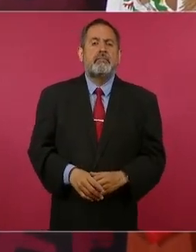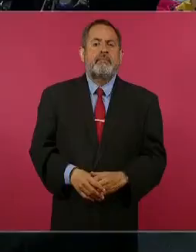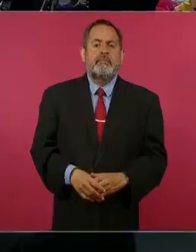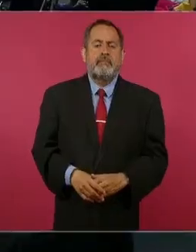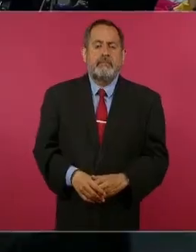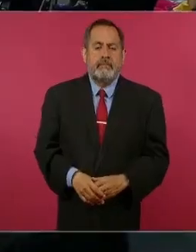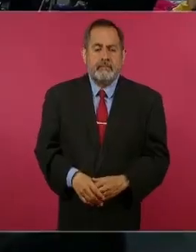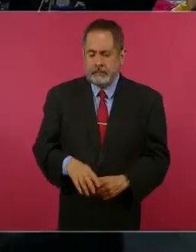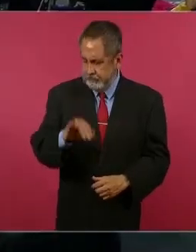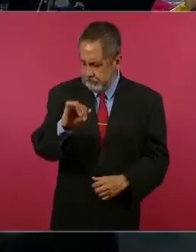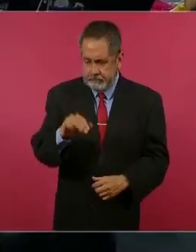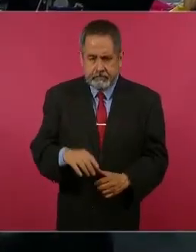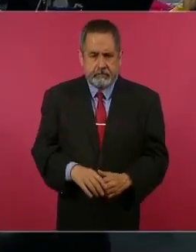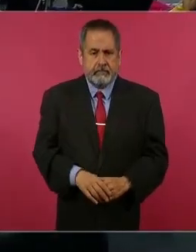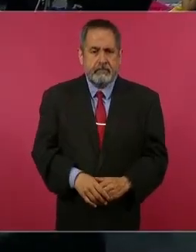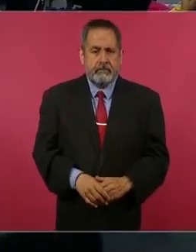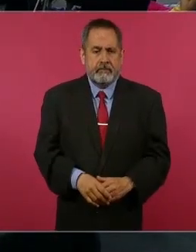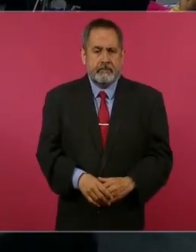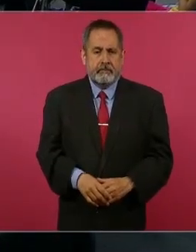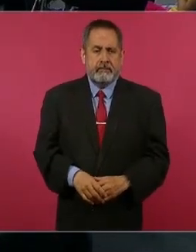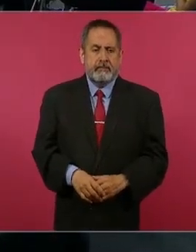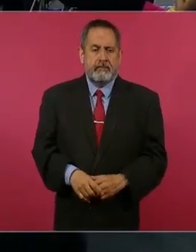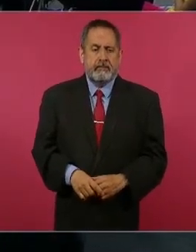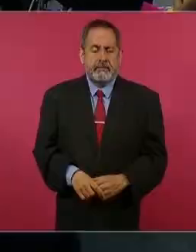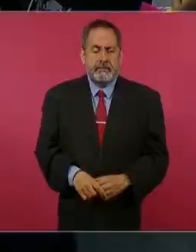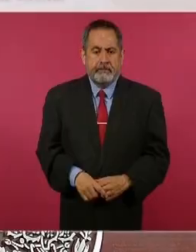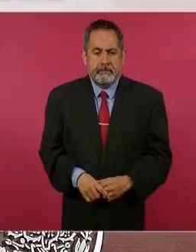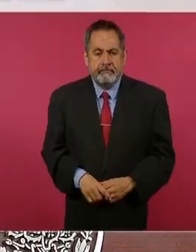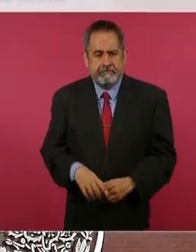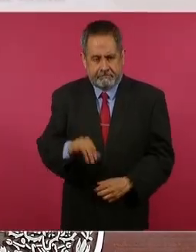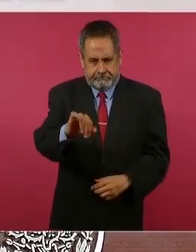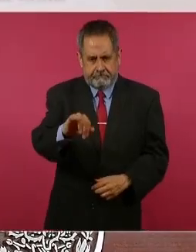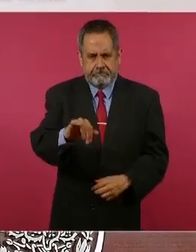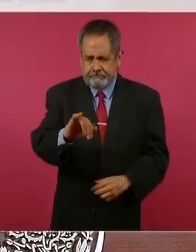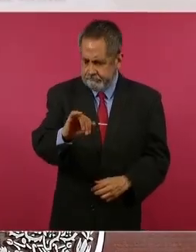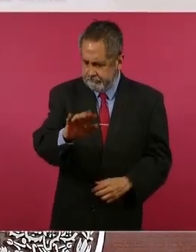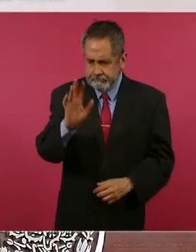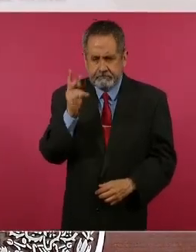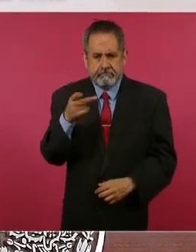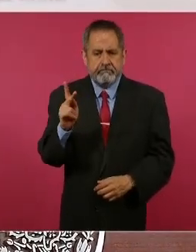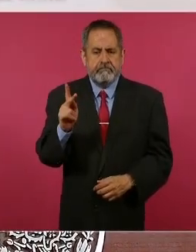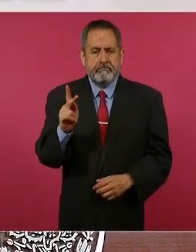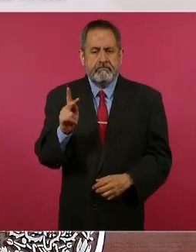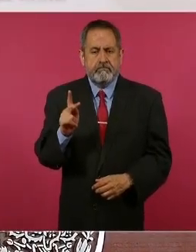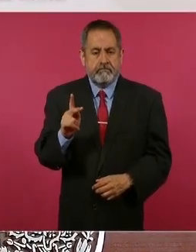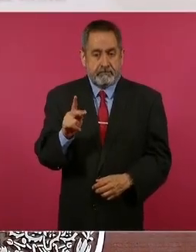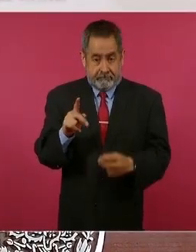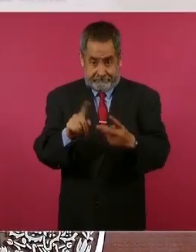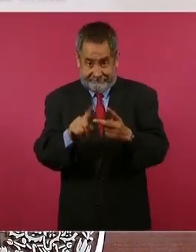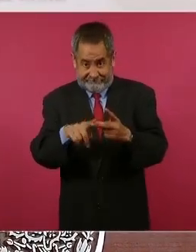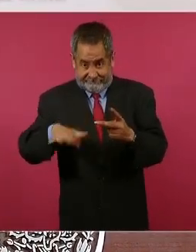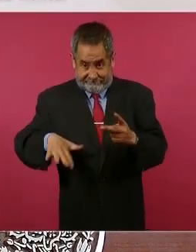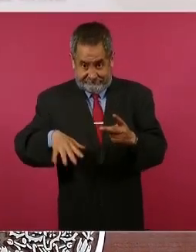antes de llegar en el guardia? ¿Y el resultado? Sí, sí, pero eso, segundo,